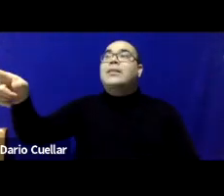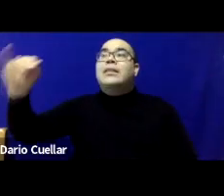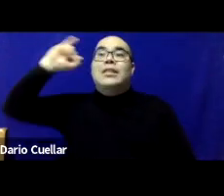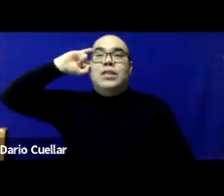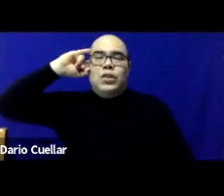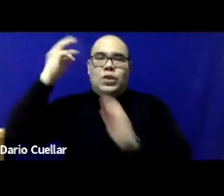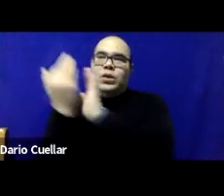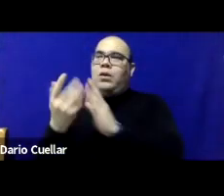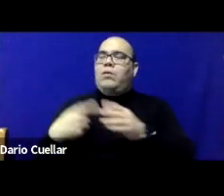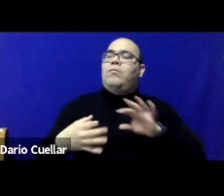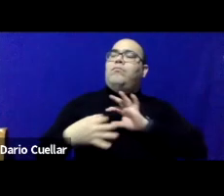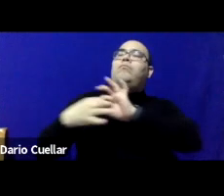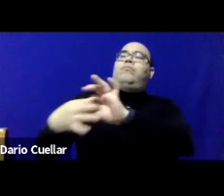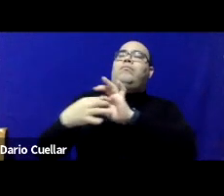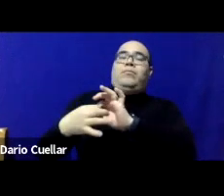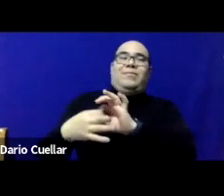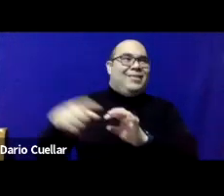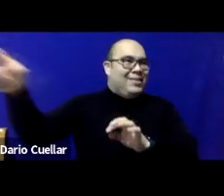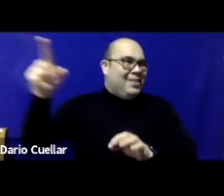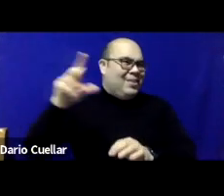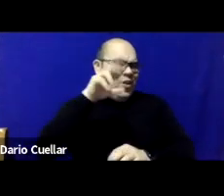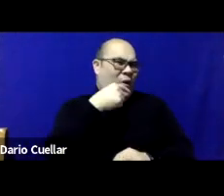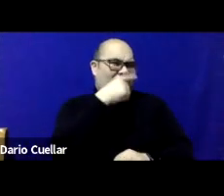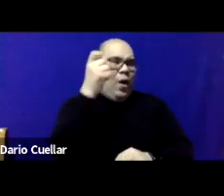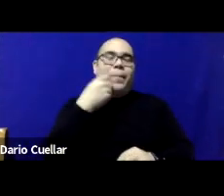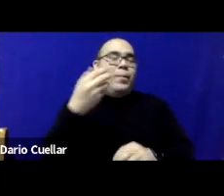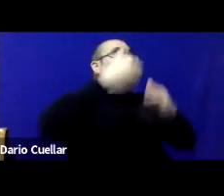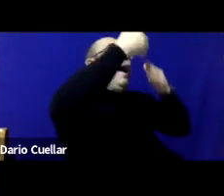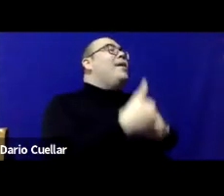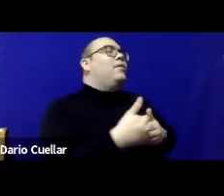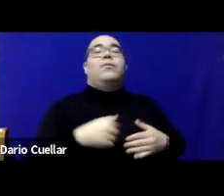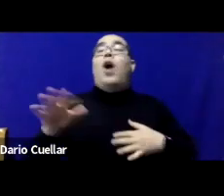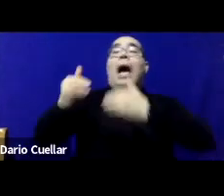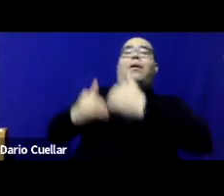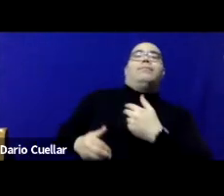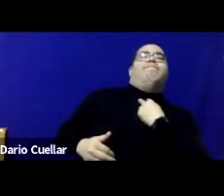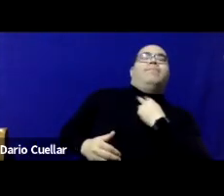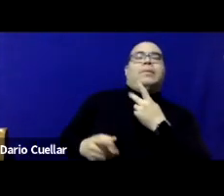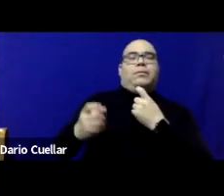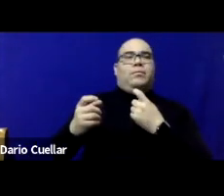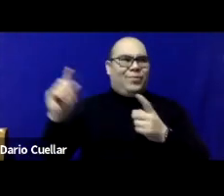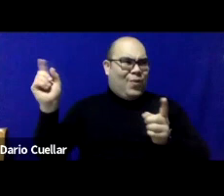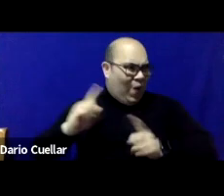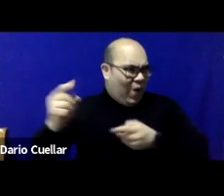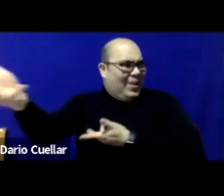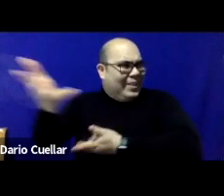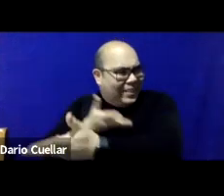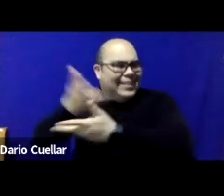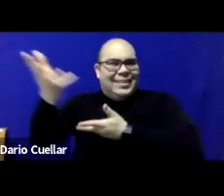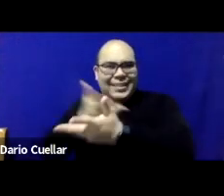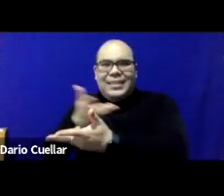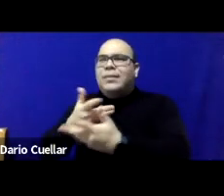y yo hasta acá. Se trata de cómo complementamos lo que yo hago en mi consultorio y cómo ustedes pueden potencializar todo lo que yo